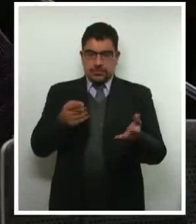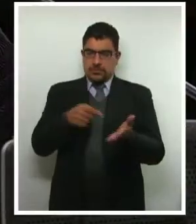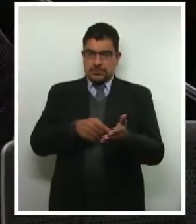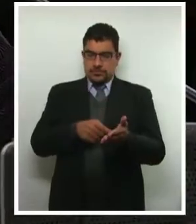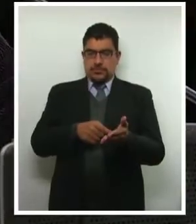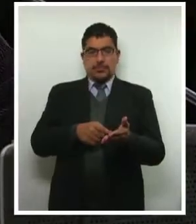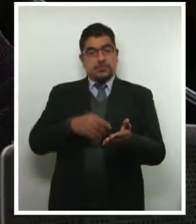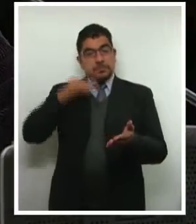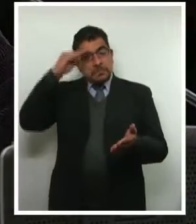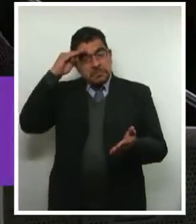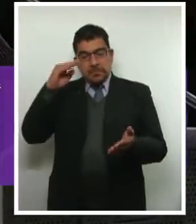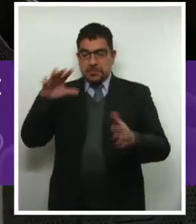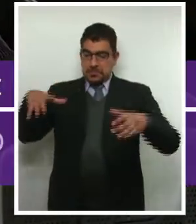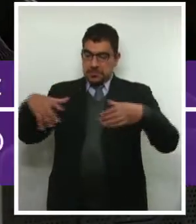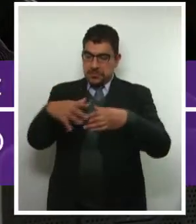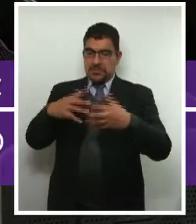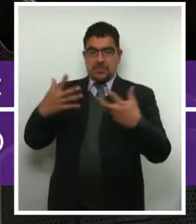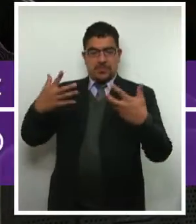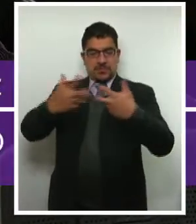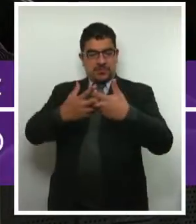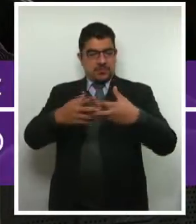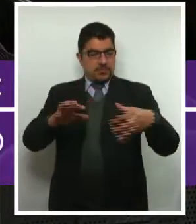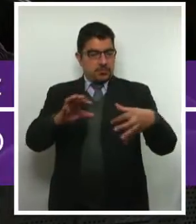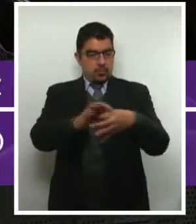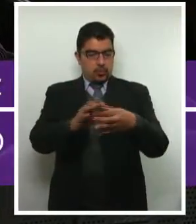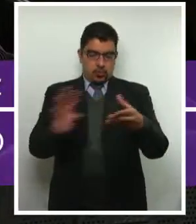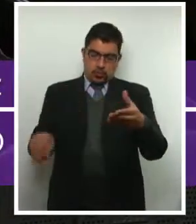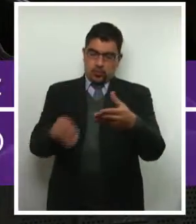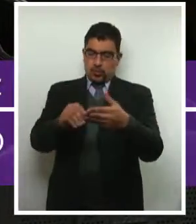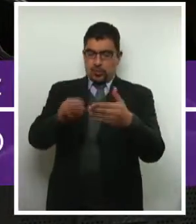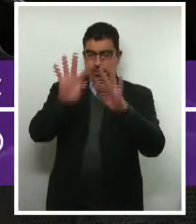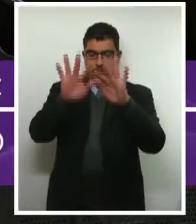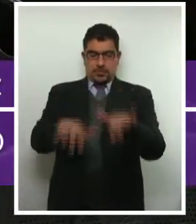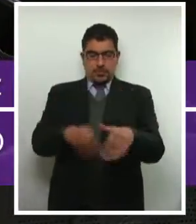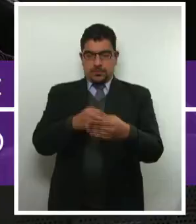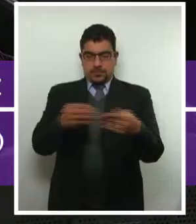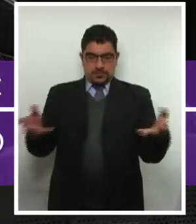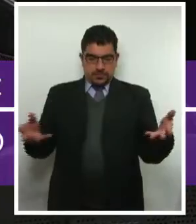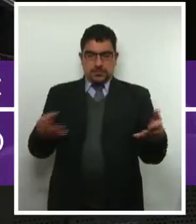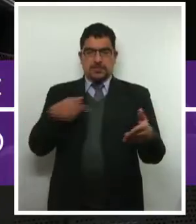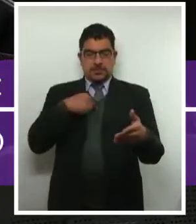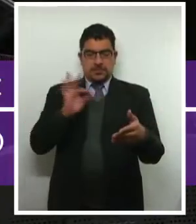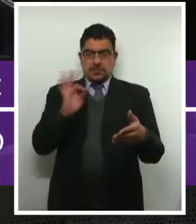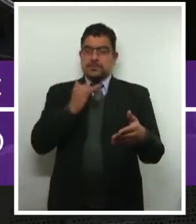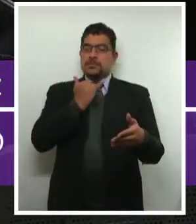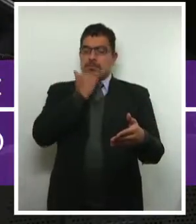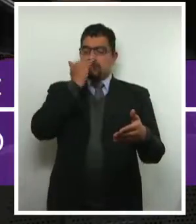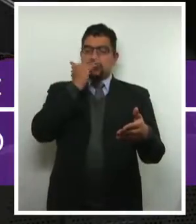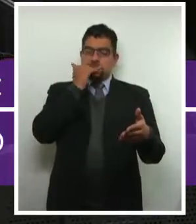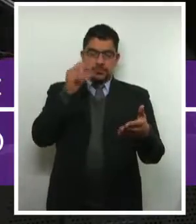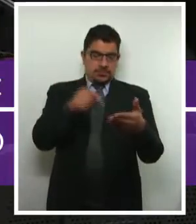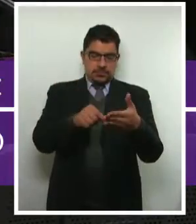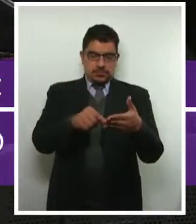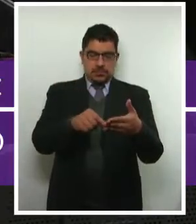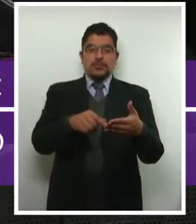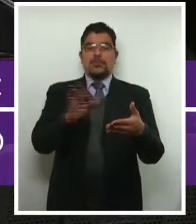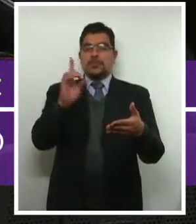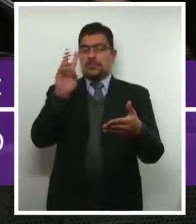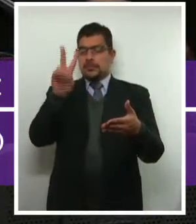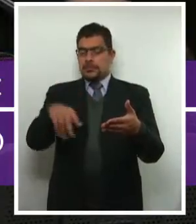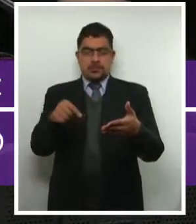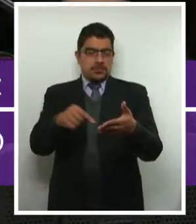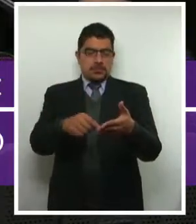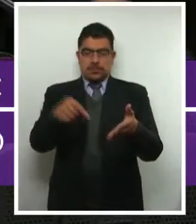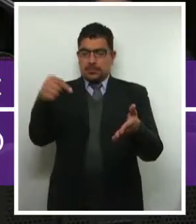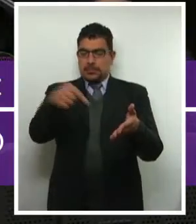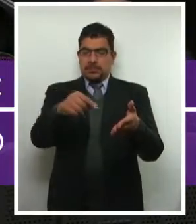que la Comisión de Armonización, al imprimir la Gaceta, cometió un error. Y en realidad nada más estoy